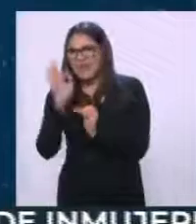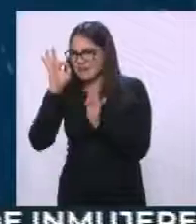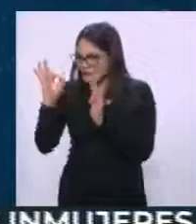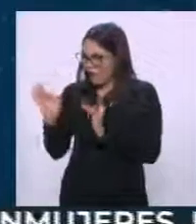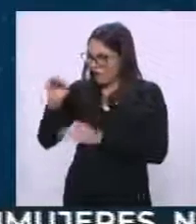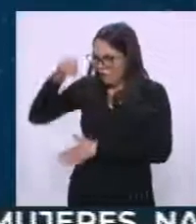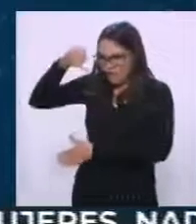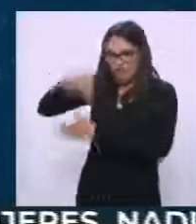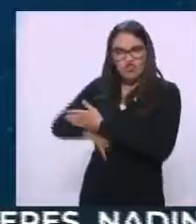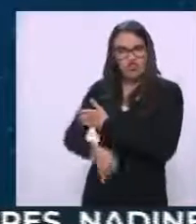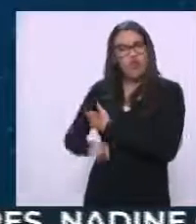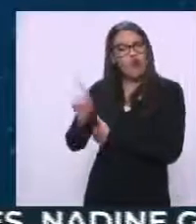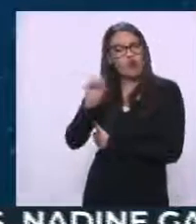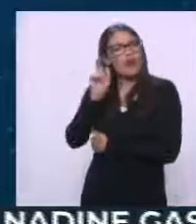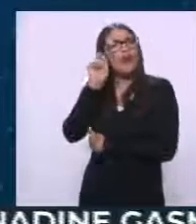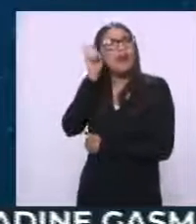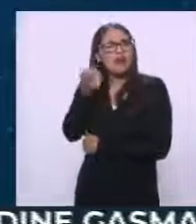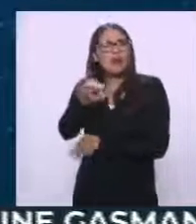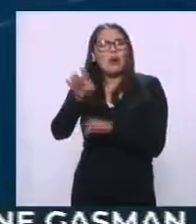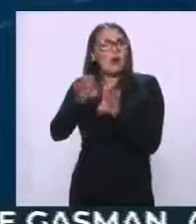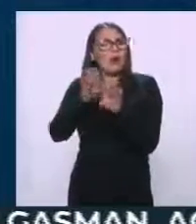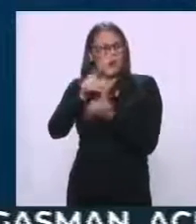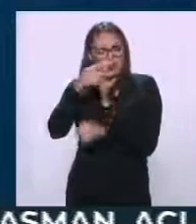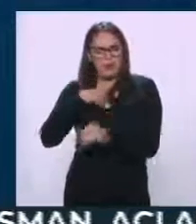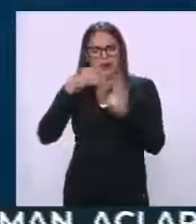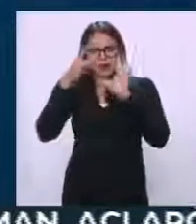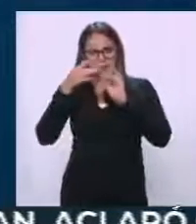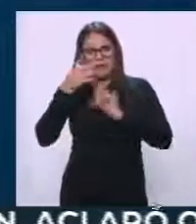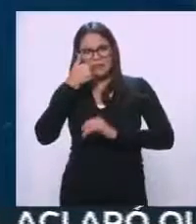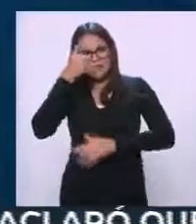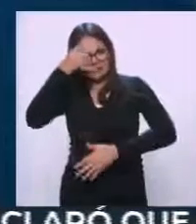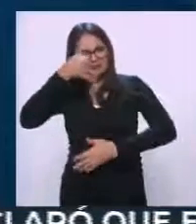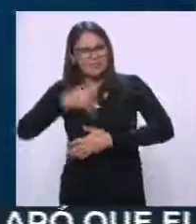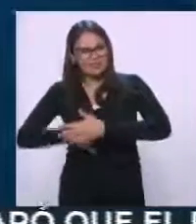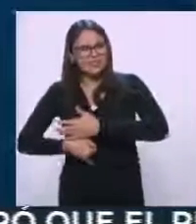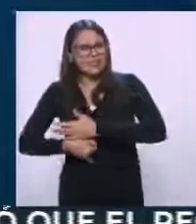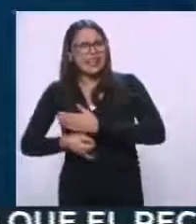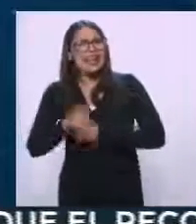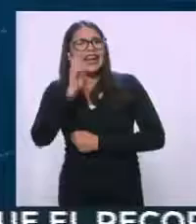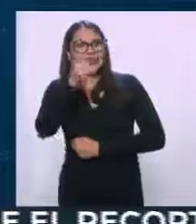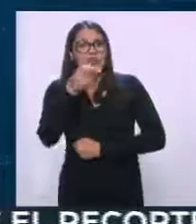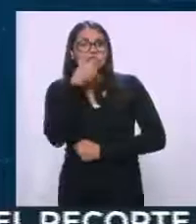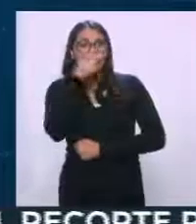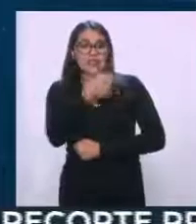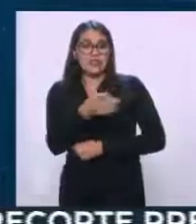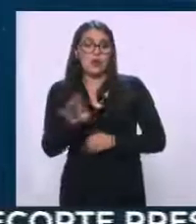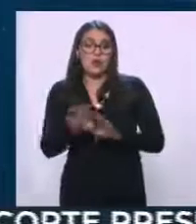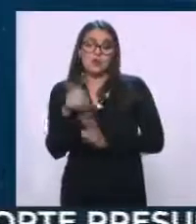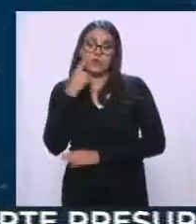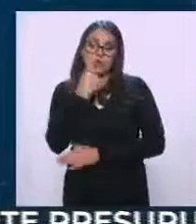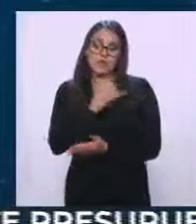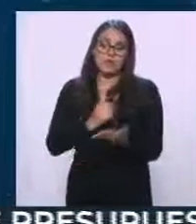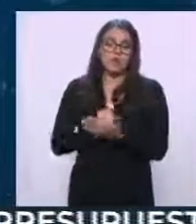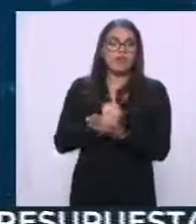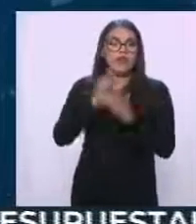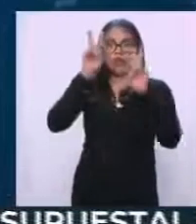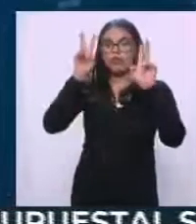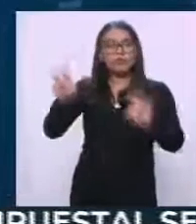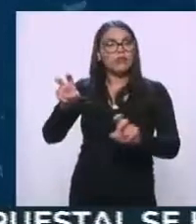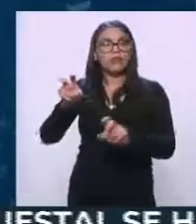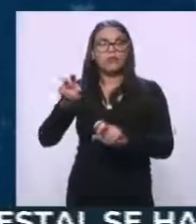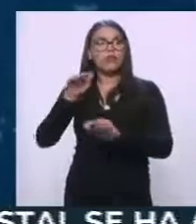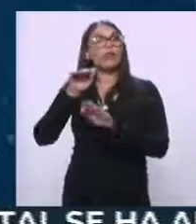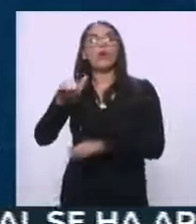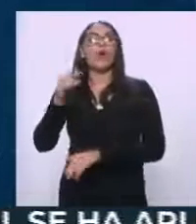decir? ¿Y qué lectura le das justamente? O sea, hablas de una determinación finalmente política, pero